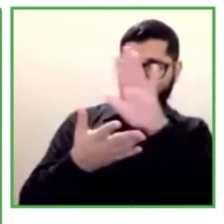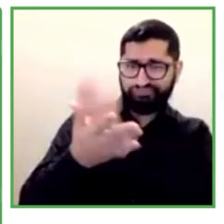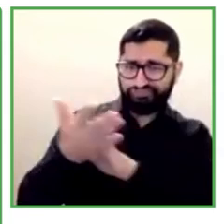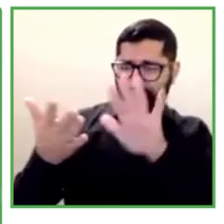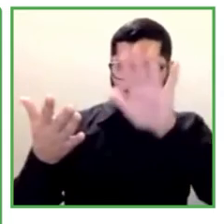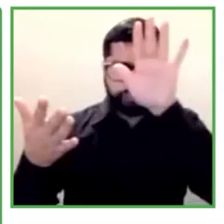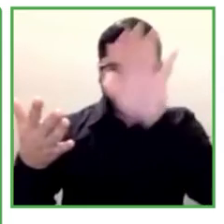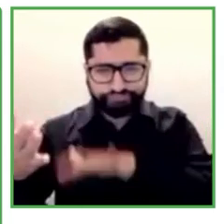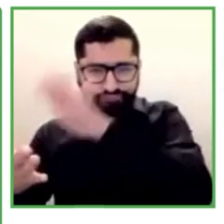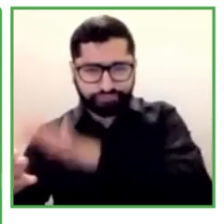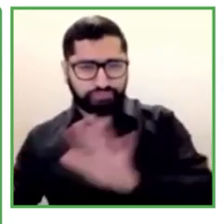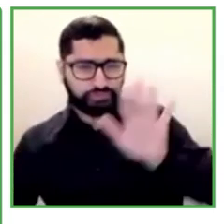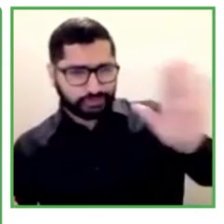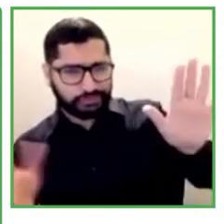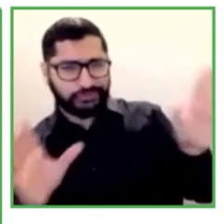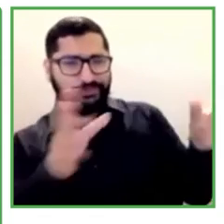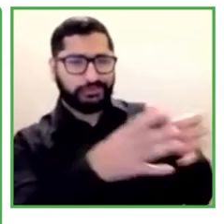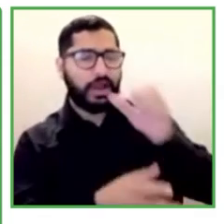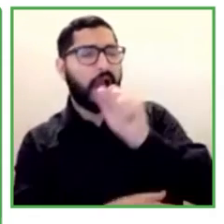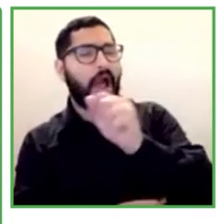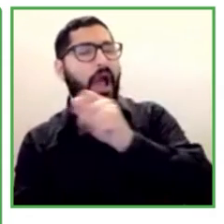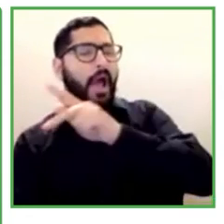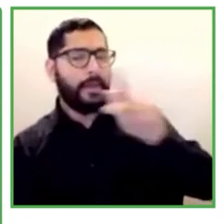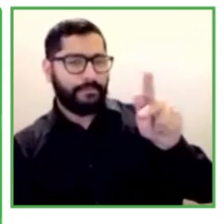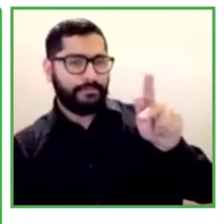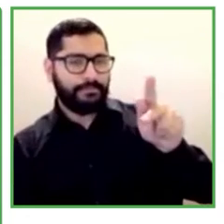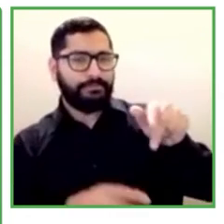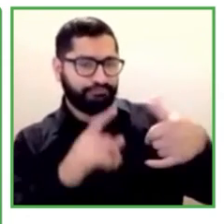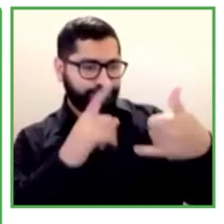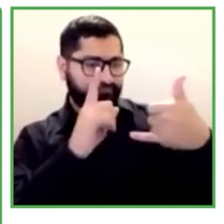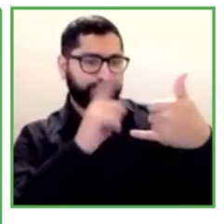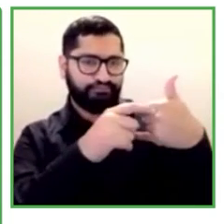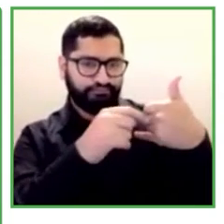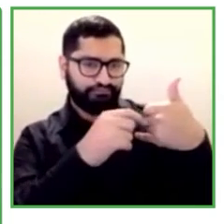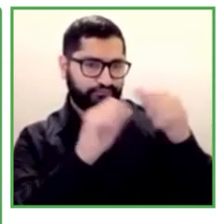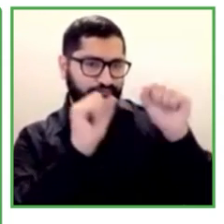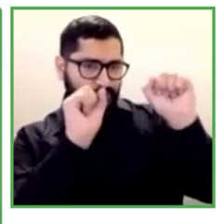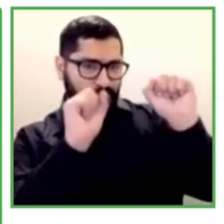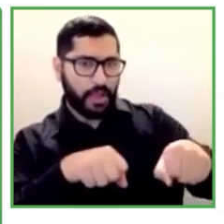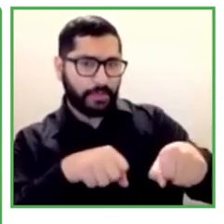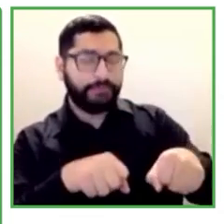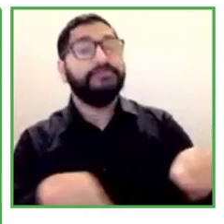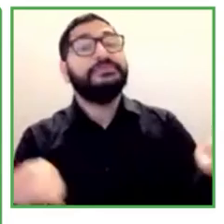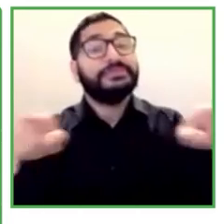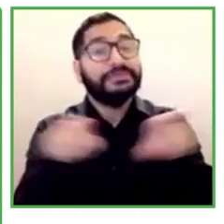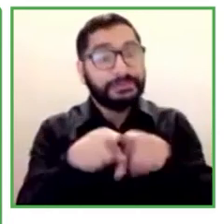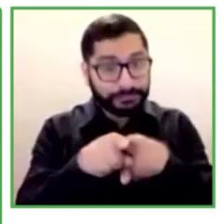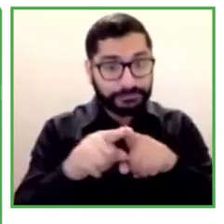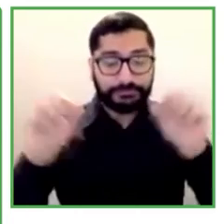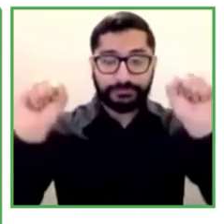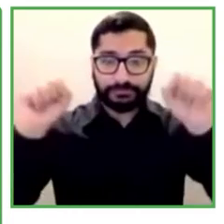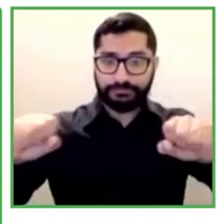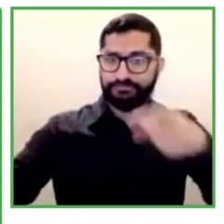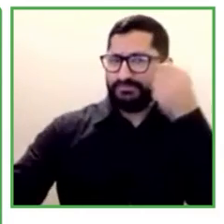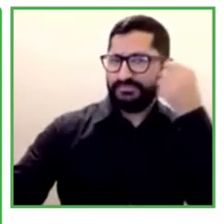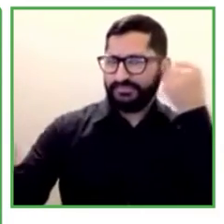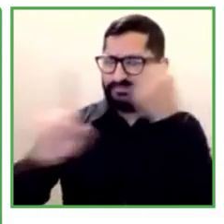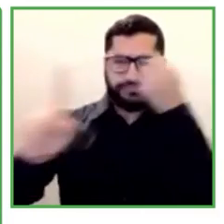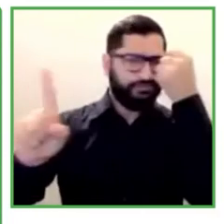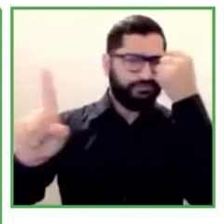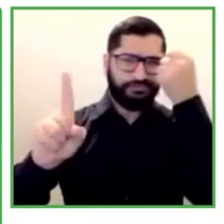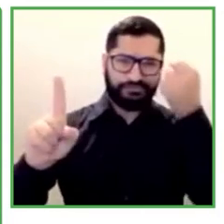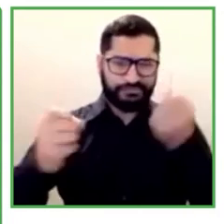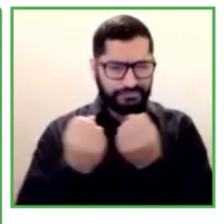Y lo que nos sorprende ver también es que hay tantos premios, más de